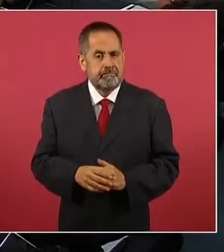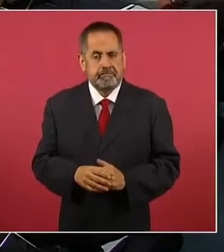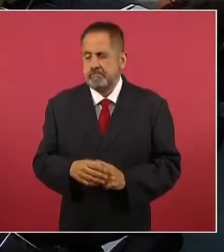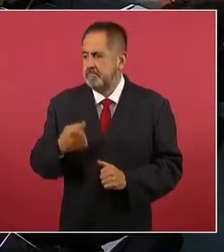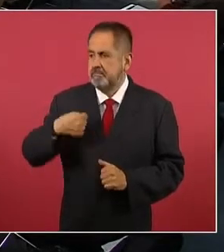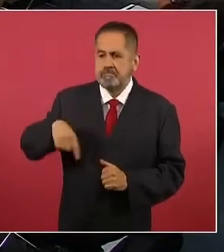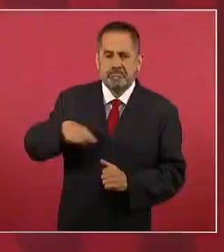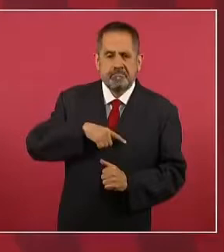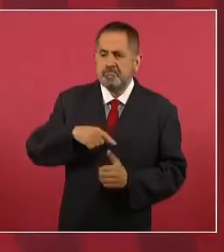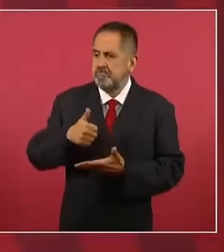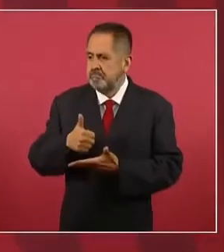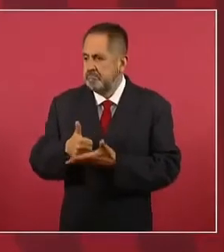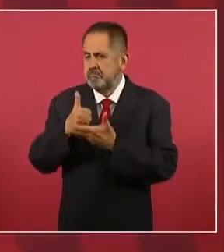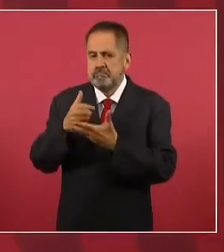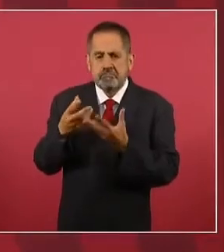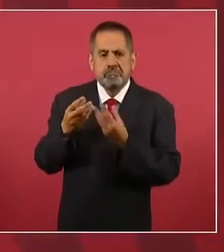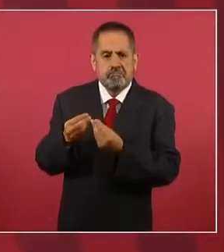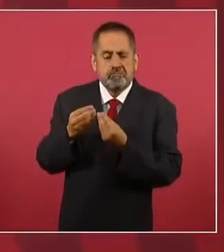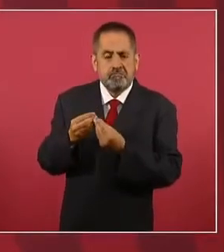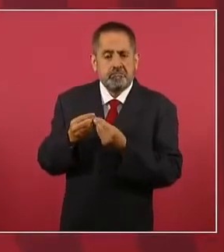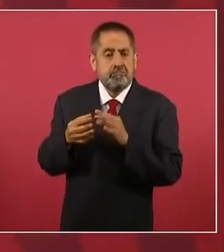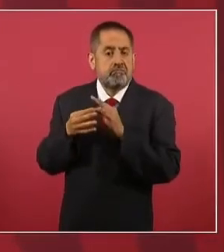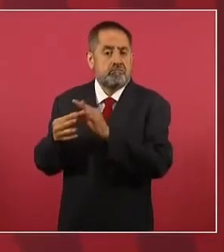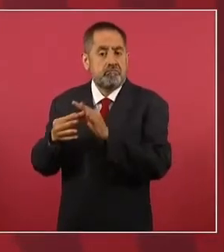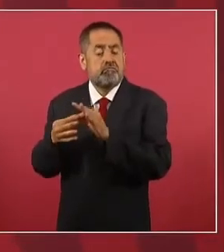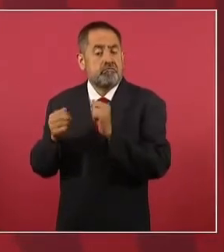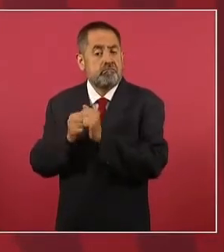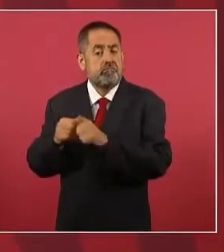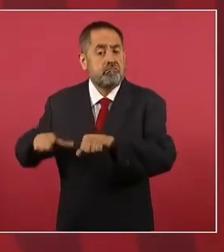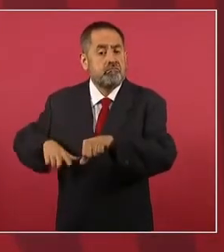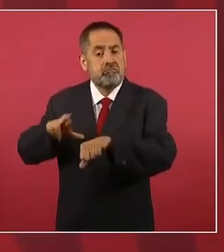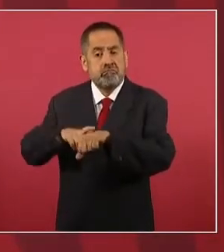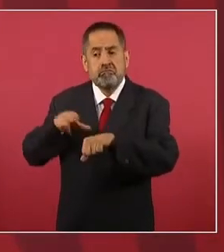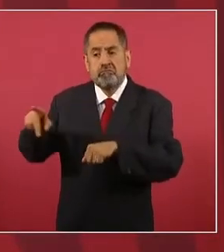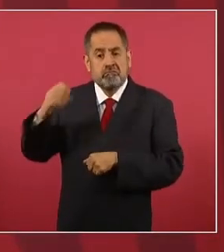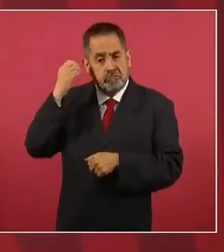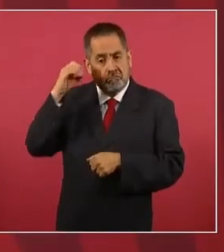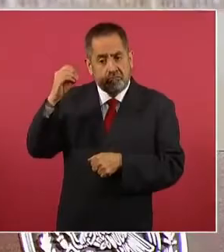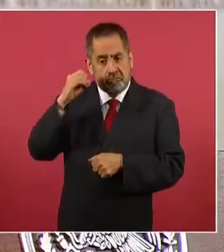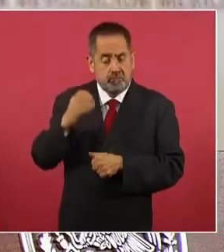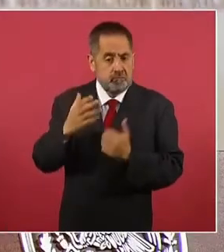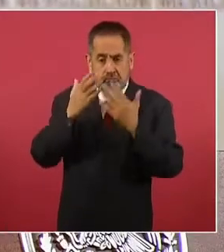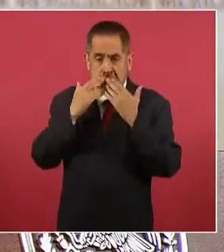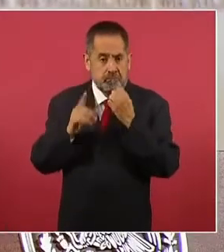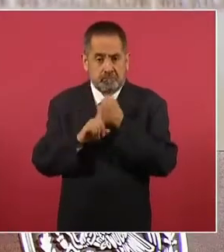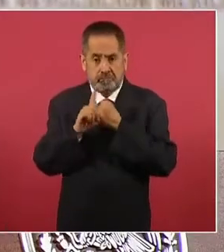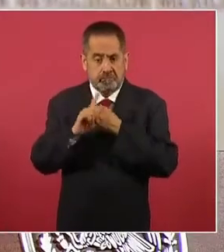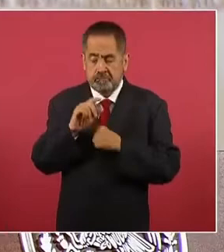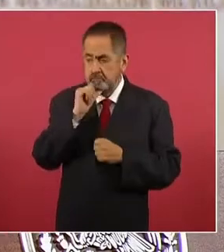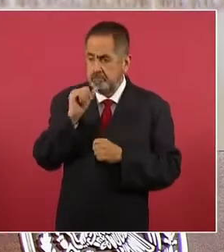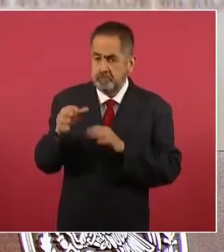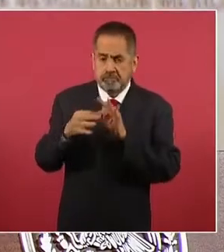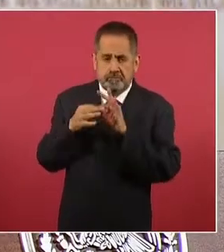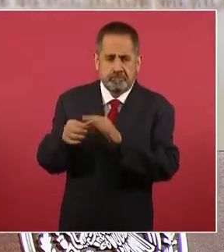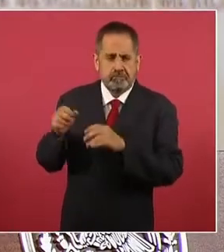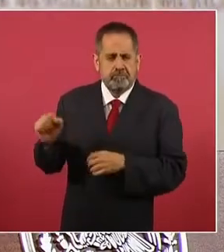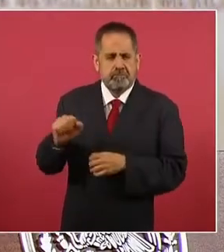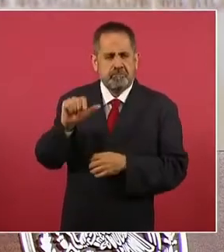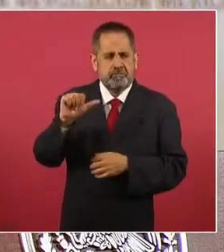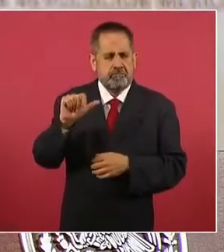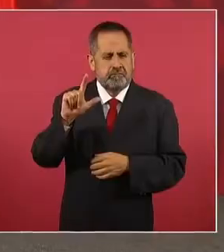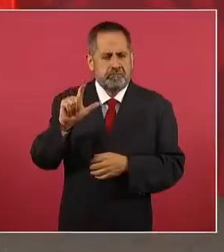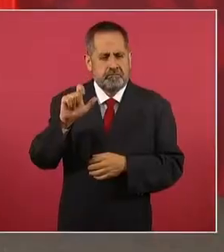ayudado mutuamente con el gobernador de Oaxaca, no hemos tenido ningún problema con Alejandro Murat.